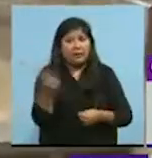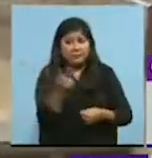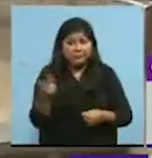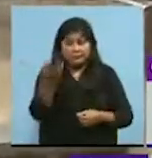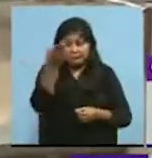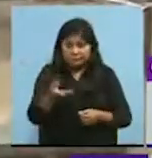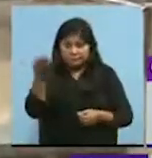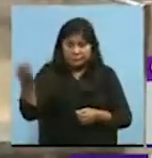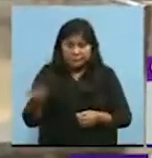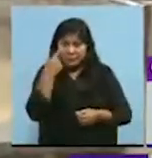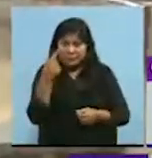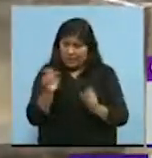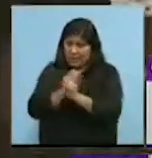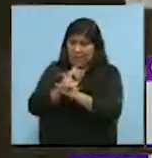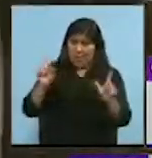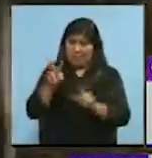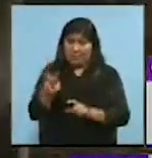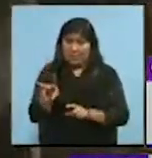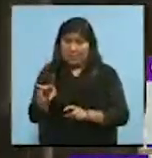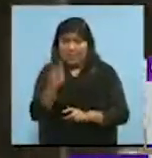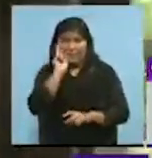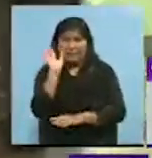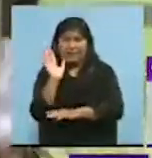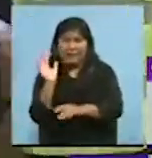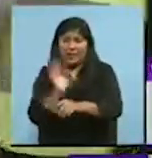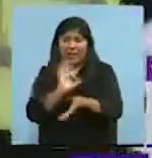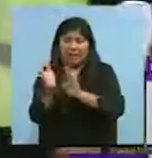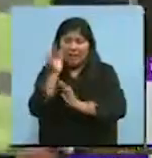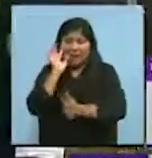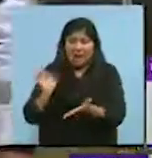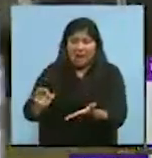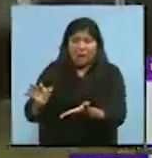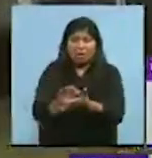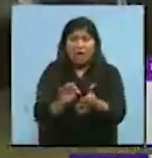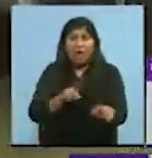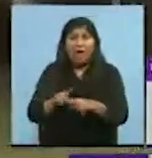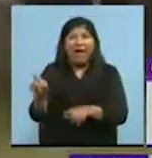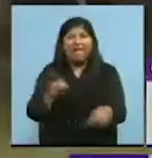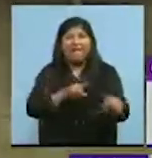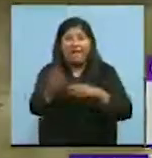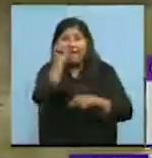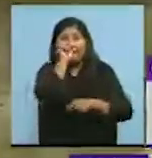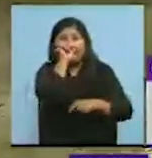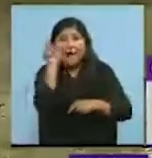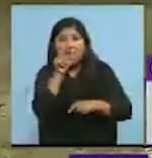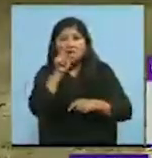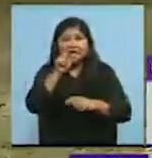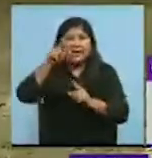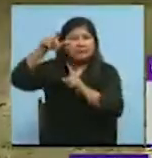estos equipos que hay, cinemómetros que sirven para el control de velocidad con